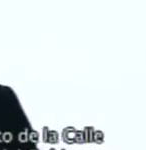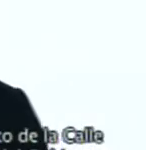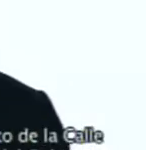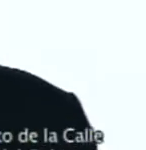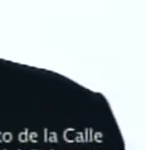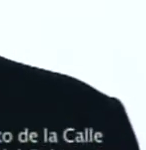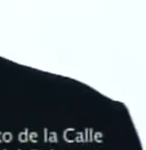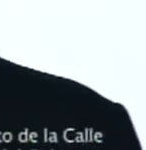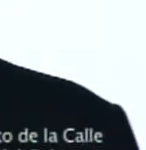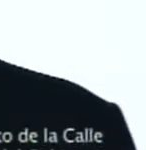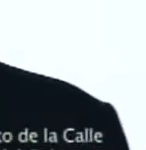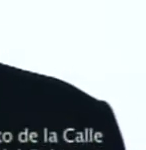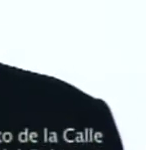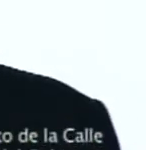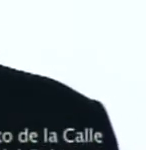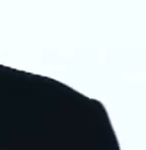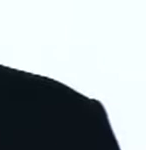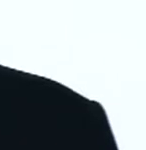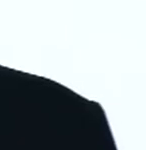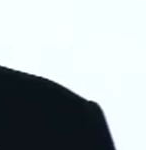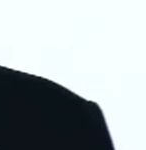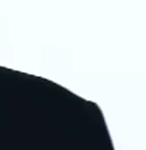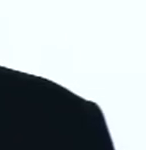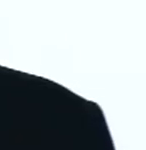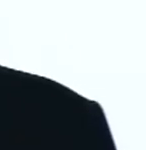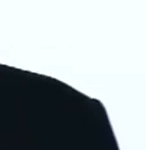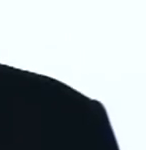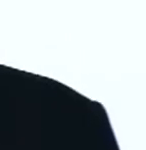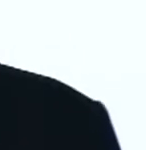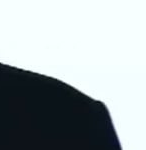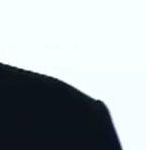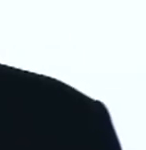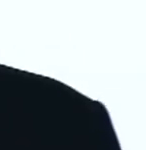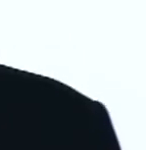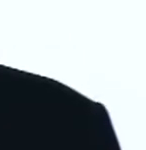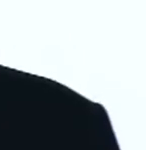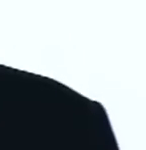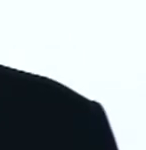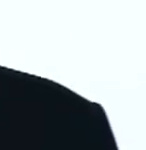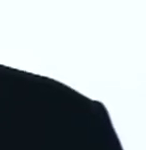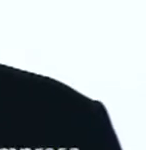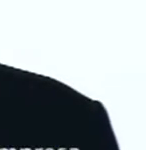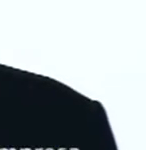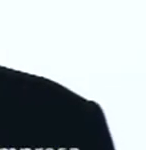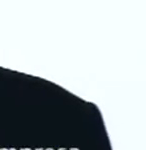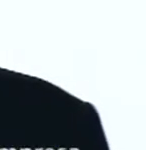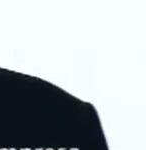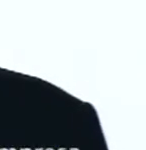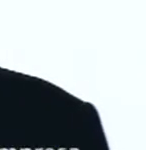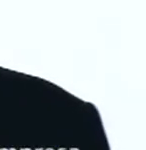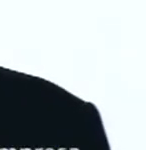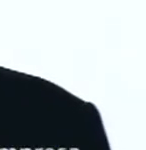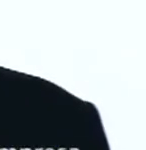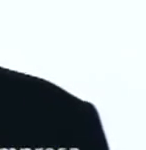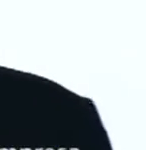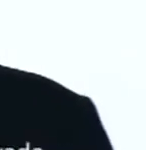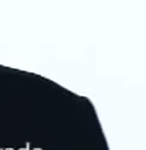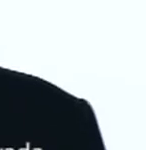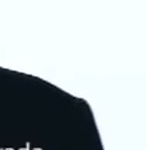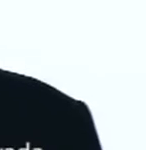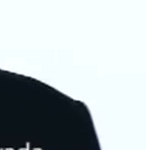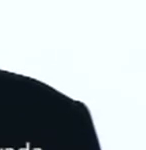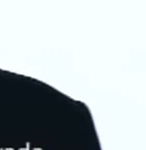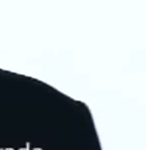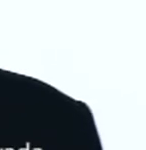Entiendo el temor que muchos de ustedes pueden tener sobre el proceso de paz. Les explico lo que no es. No busca eliminar la libertad de empresa,